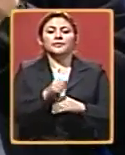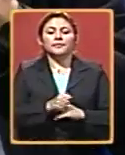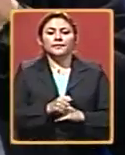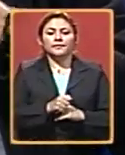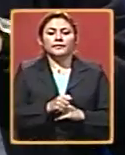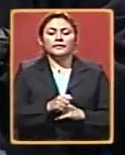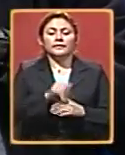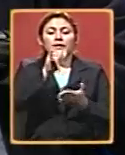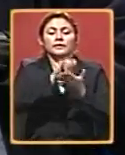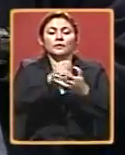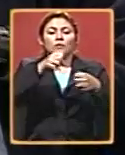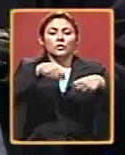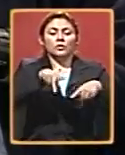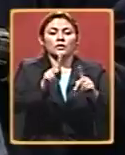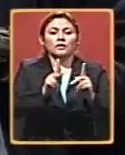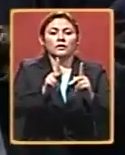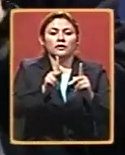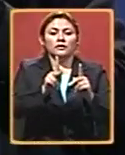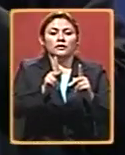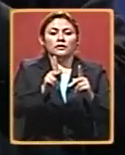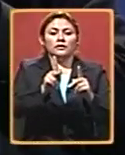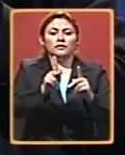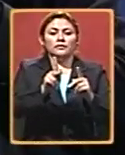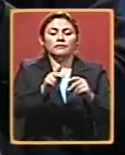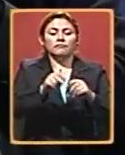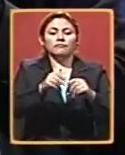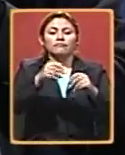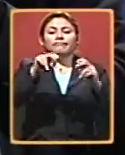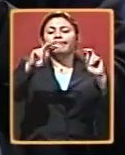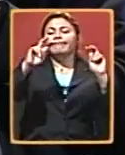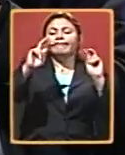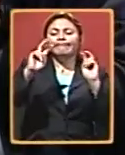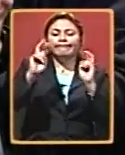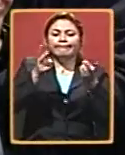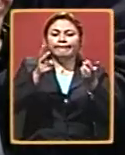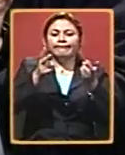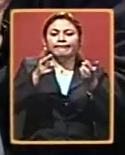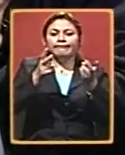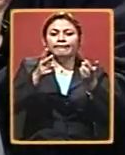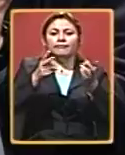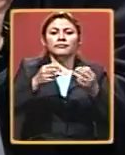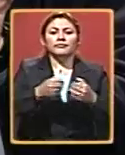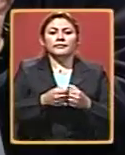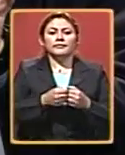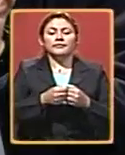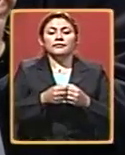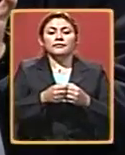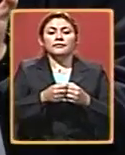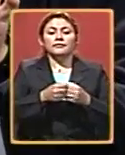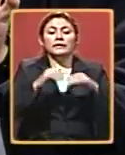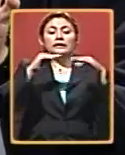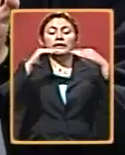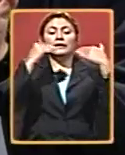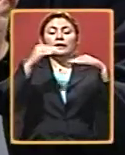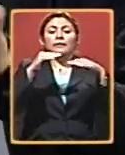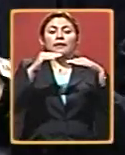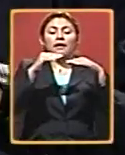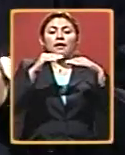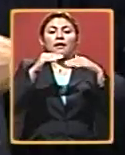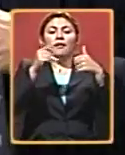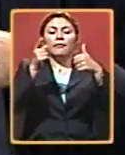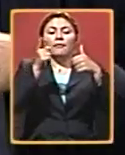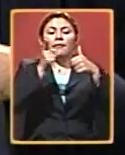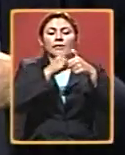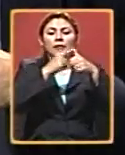Tenemos en esta ocasión un tema del nivel primario de la salud, y